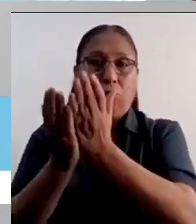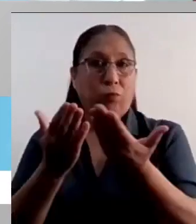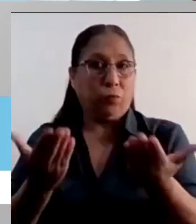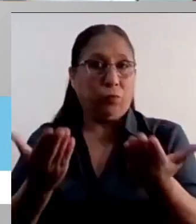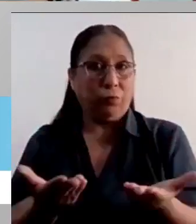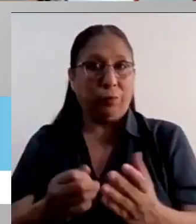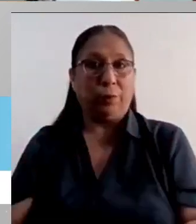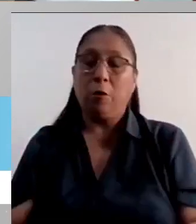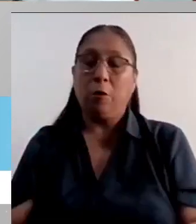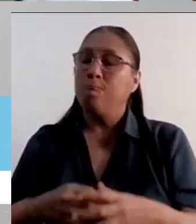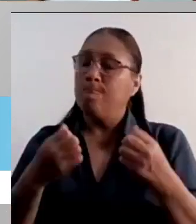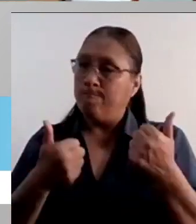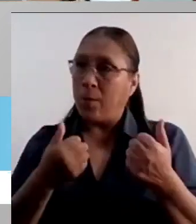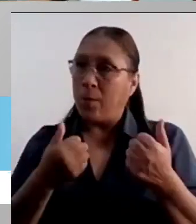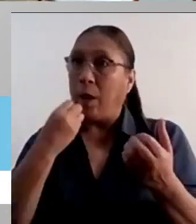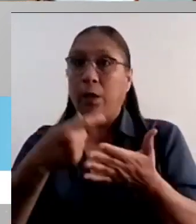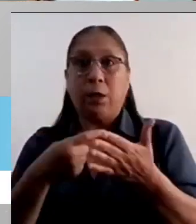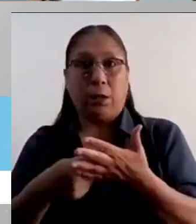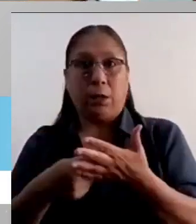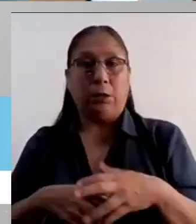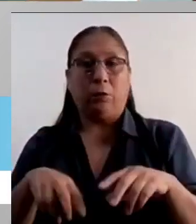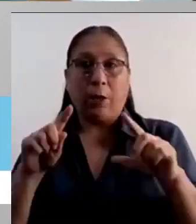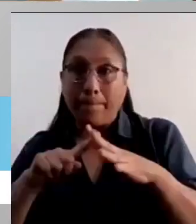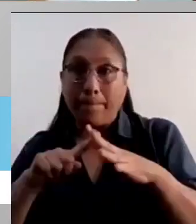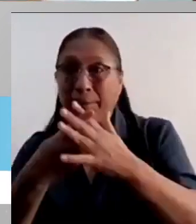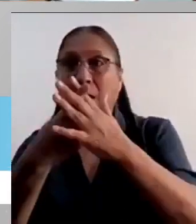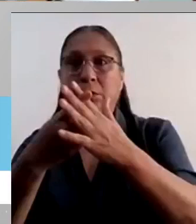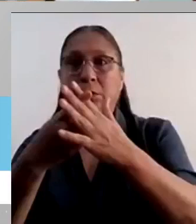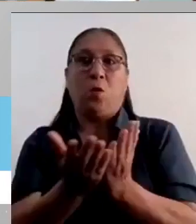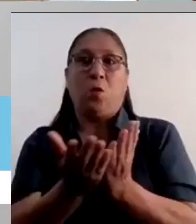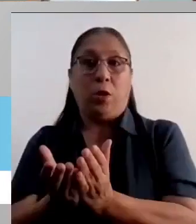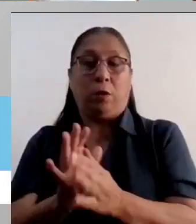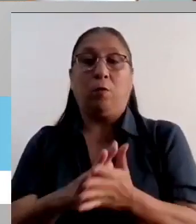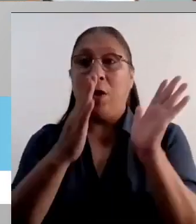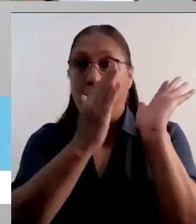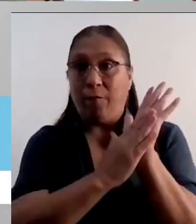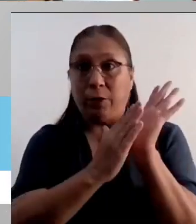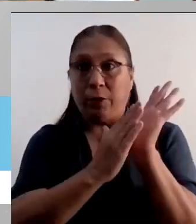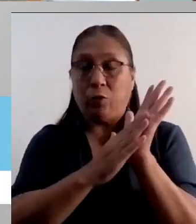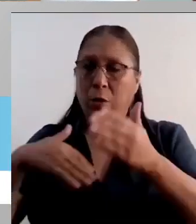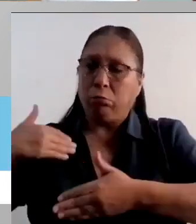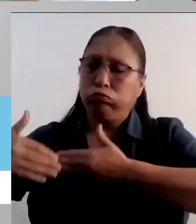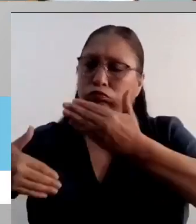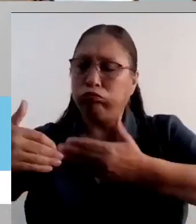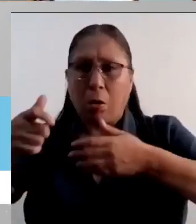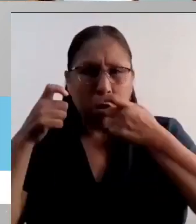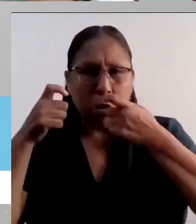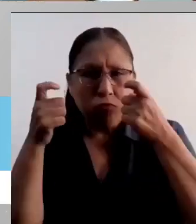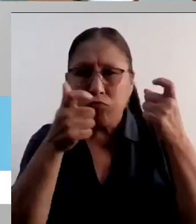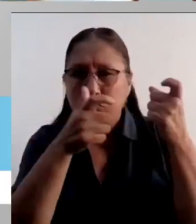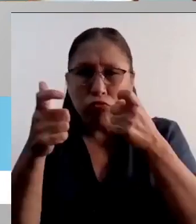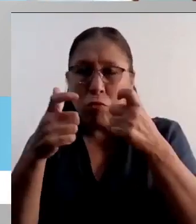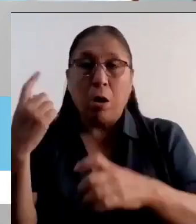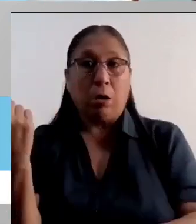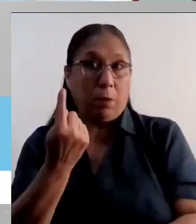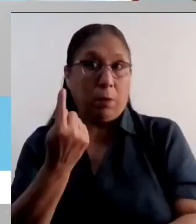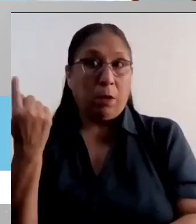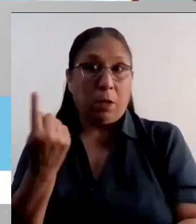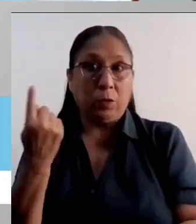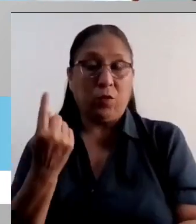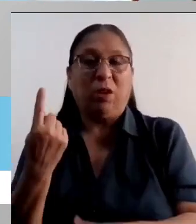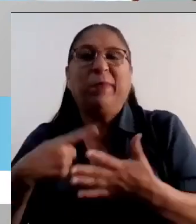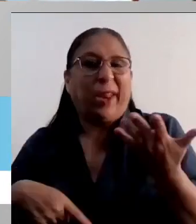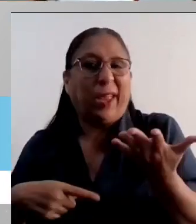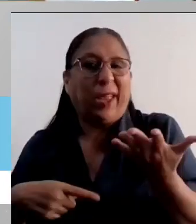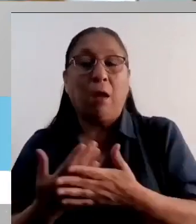Muy bien, en este contexto de inicios del año escolar, la Defensoría viene realizando supervisiones a nivel nacional para